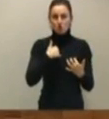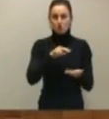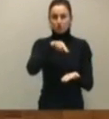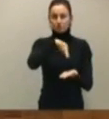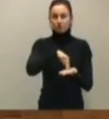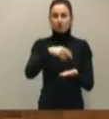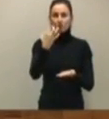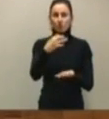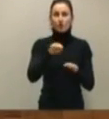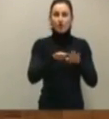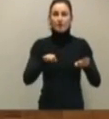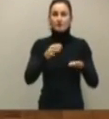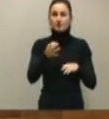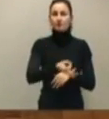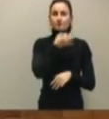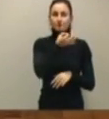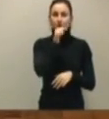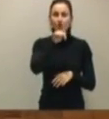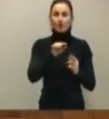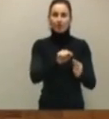la mesa que va a intervenir hoy en este debate.